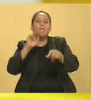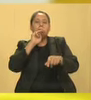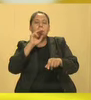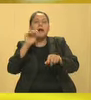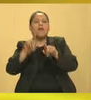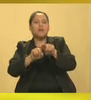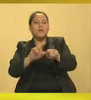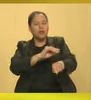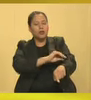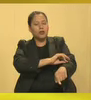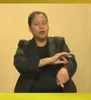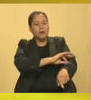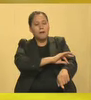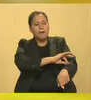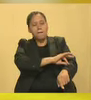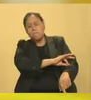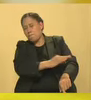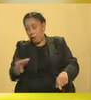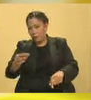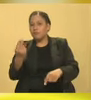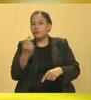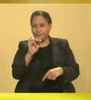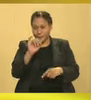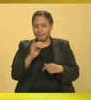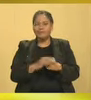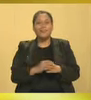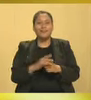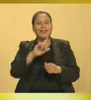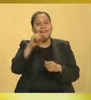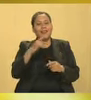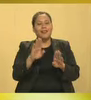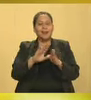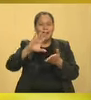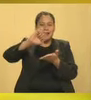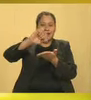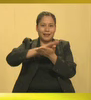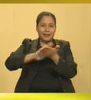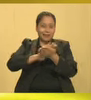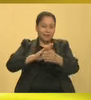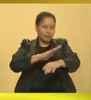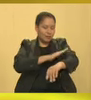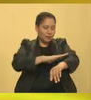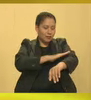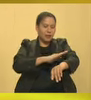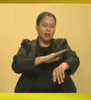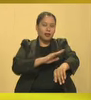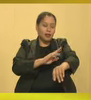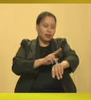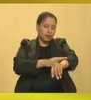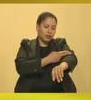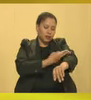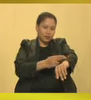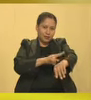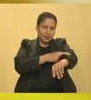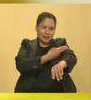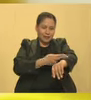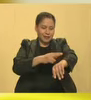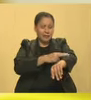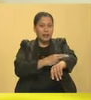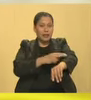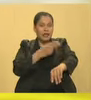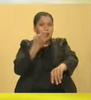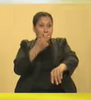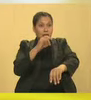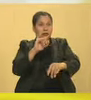hermana si eres primeriza en esto? Luego, las cremas depilatorias. Cremas, venga. Las cremas depilatorias sí destruyen la queratina del pelo. Eso